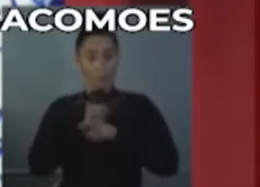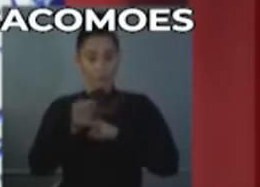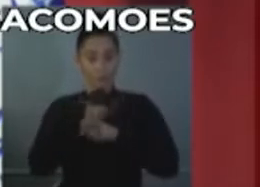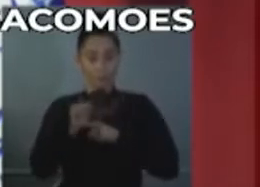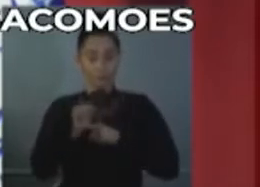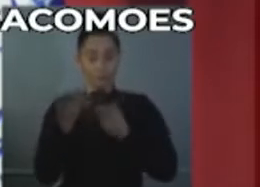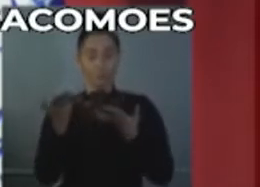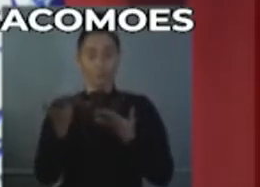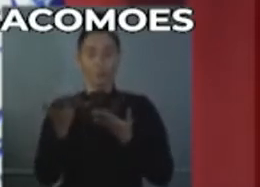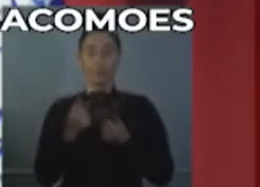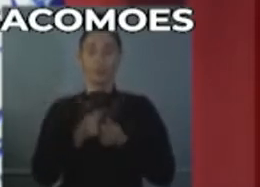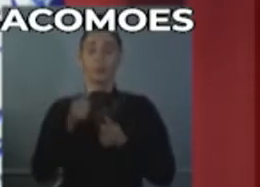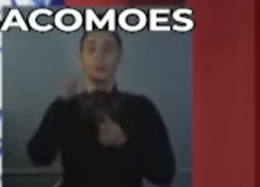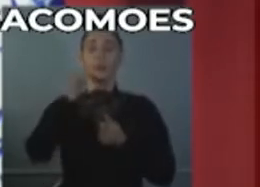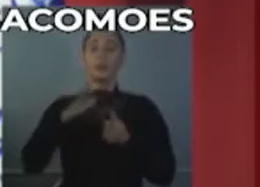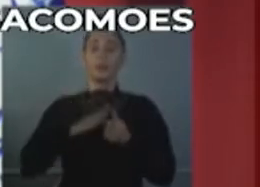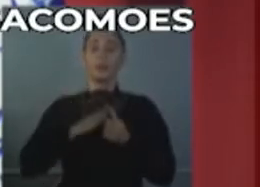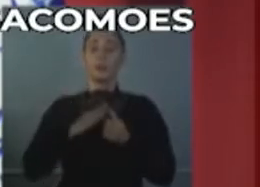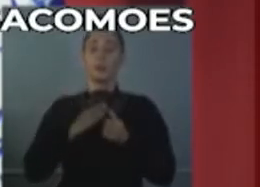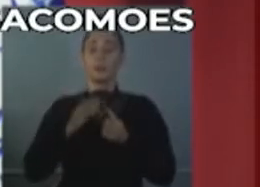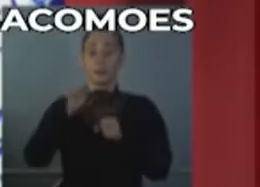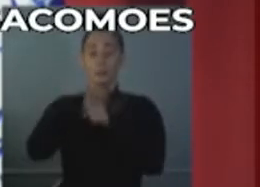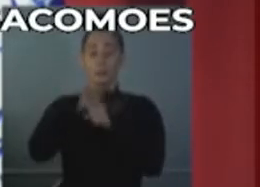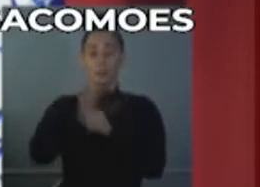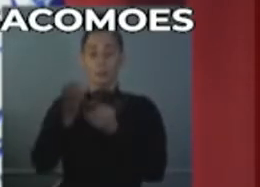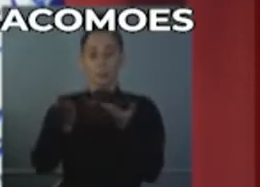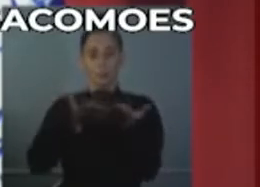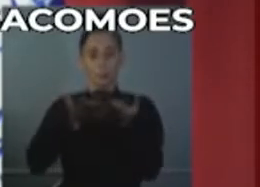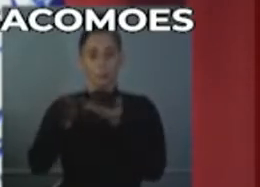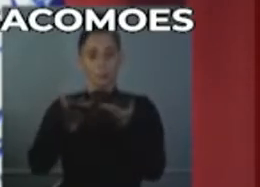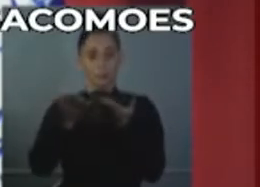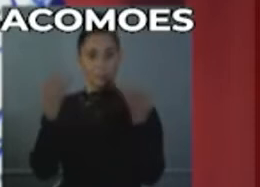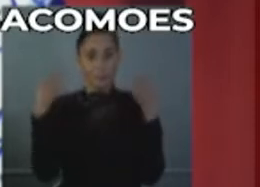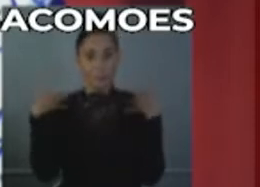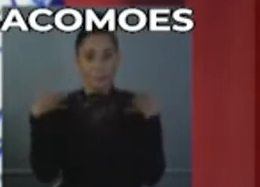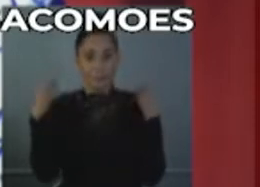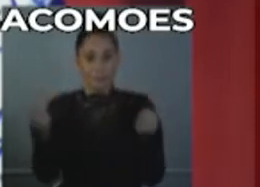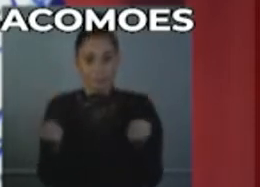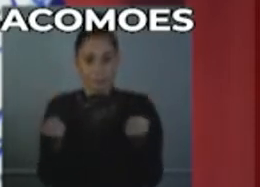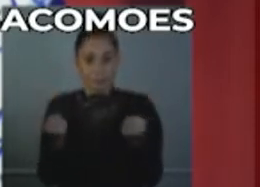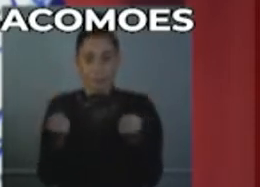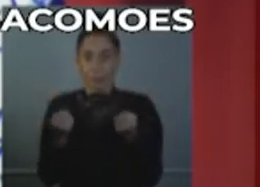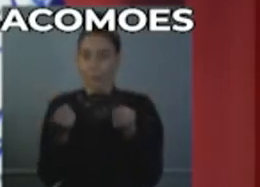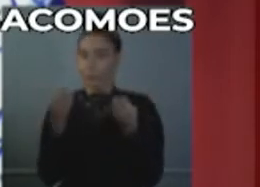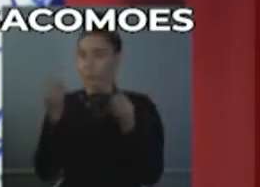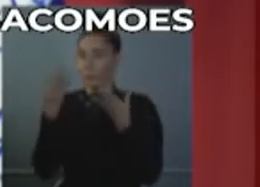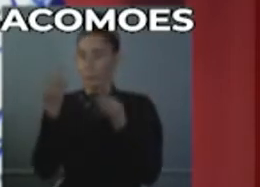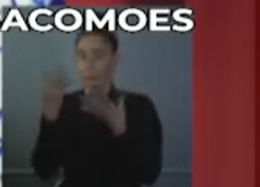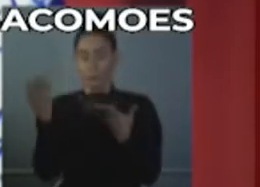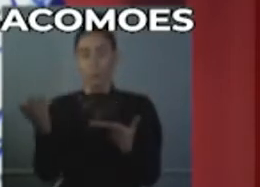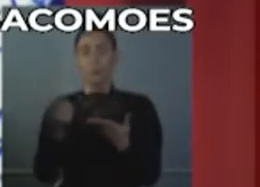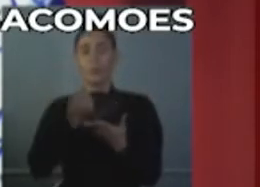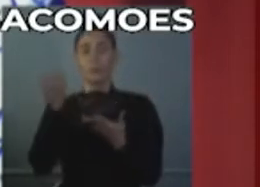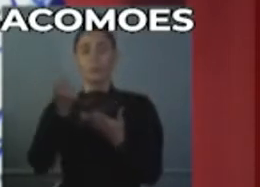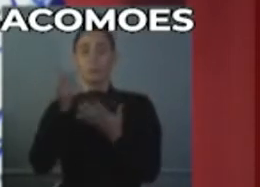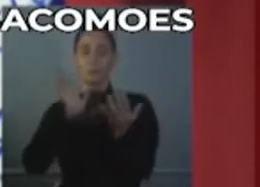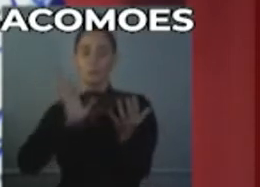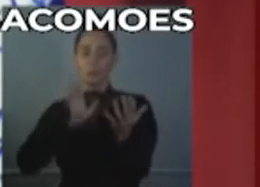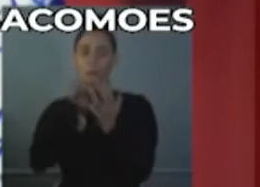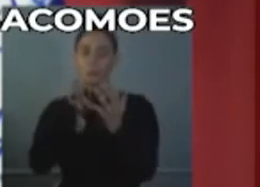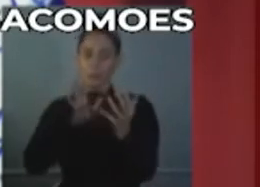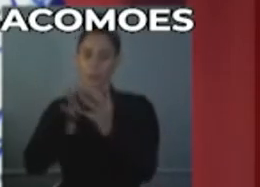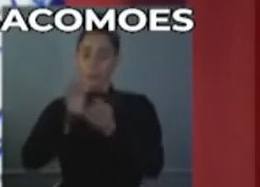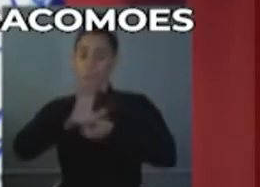son la mayoría en el personal de salud, ocupamos desde el inicio la primera fila del combate contra